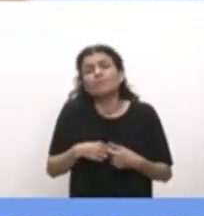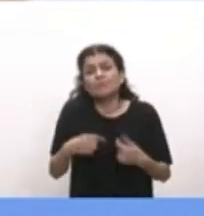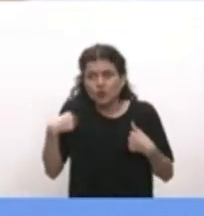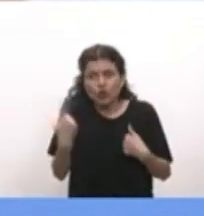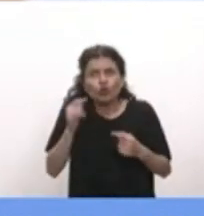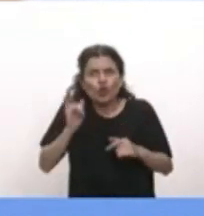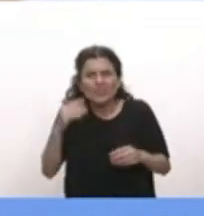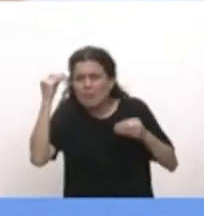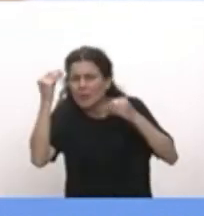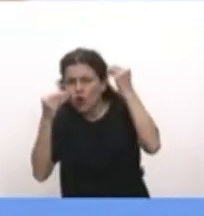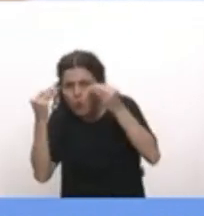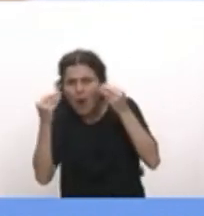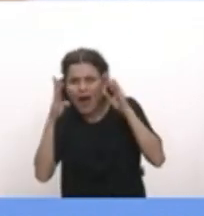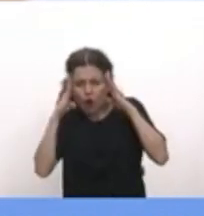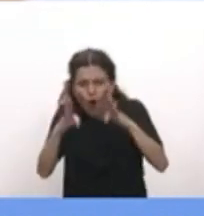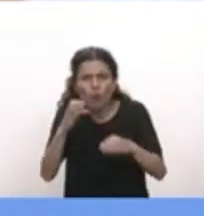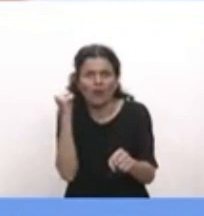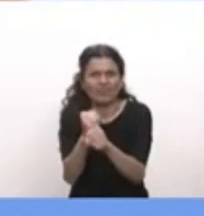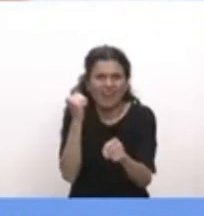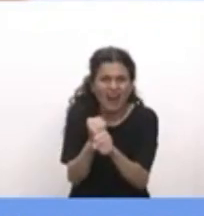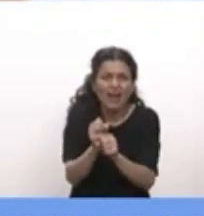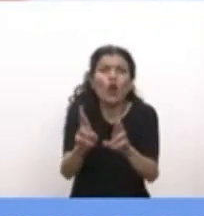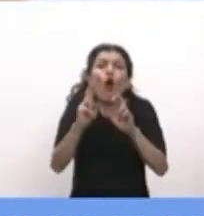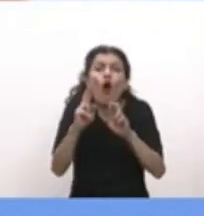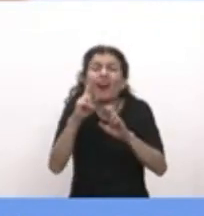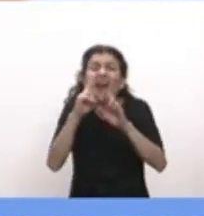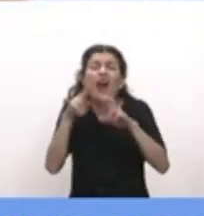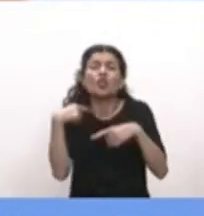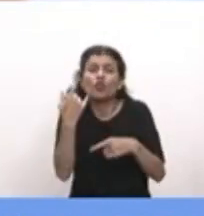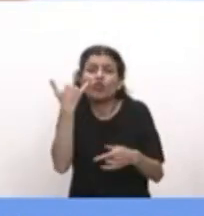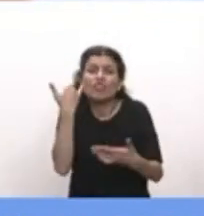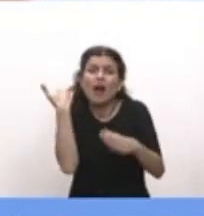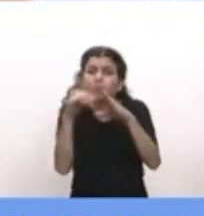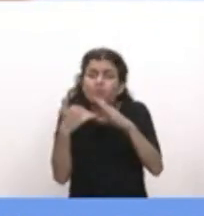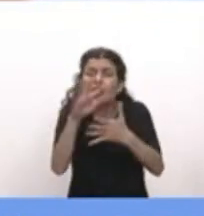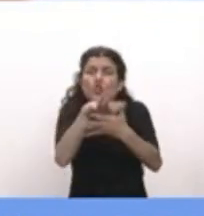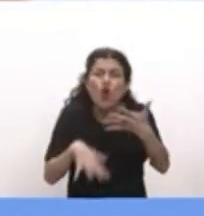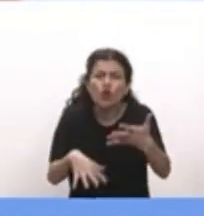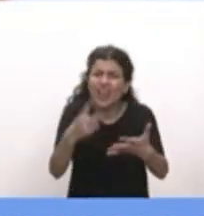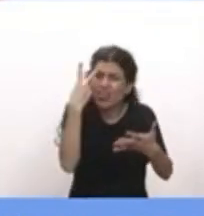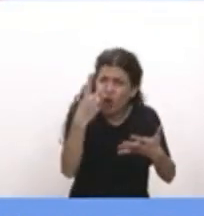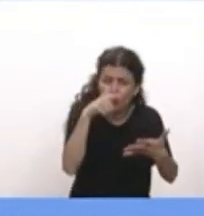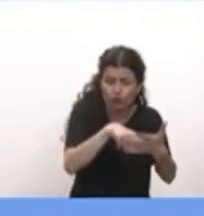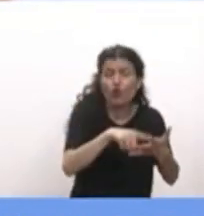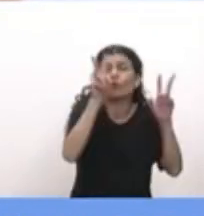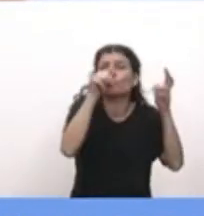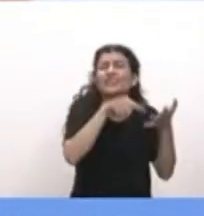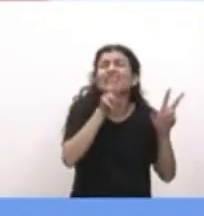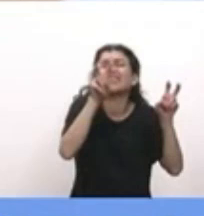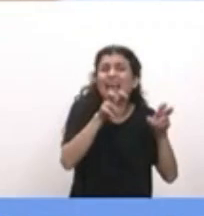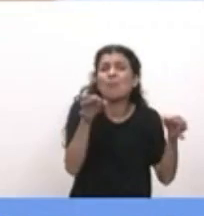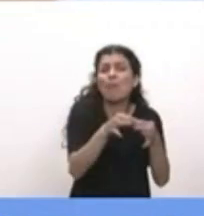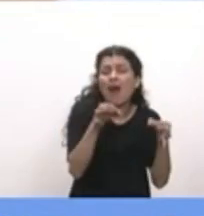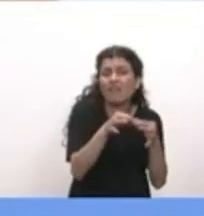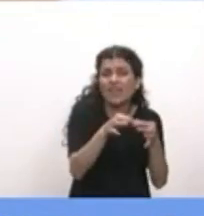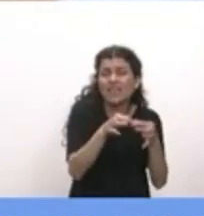preocupa, espero que nos pueda contestar las notas que le supimos enviar. Son dos, una con la agenda de Malvinas